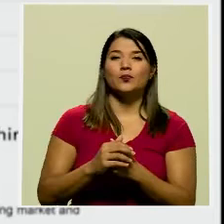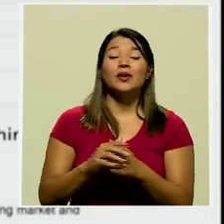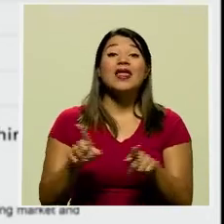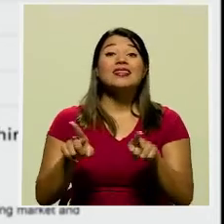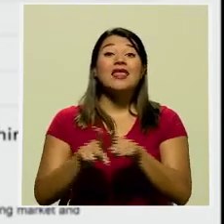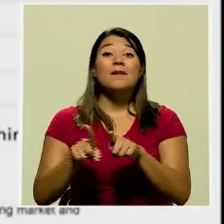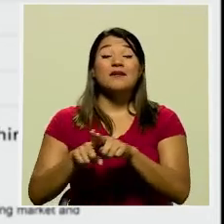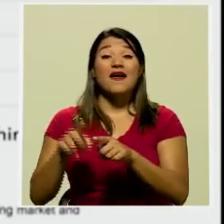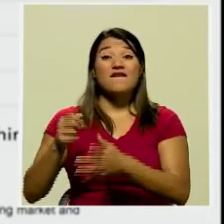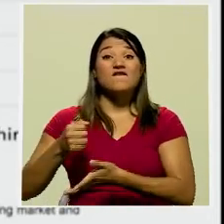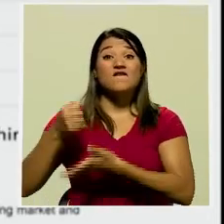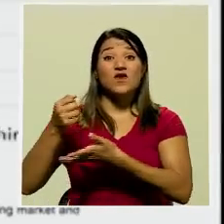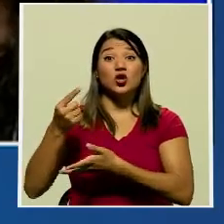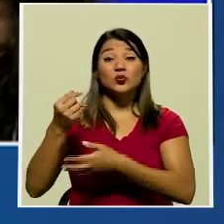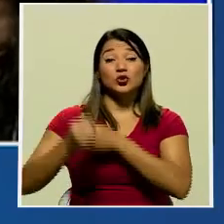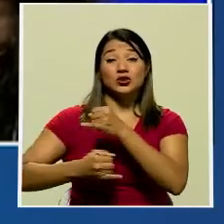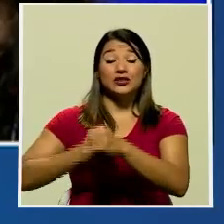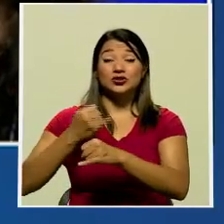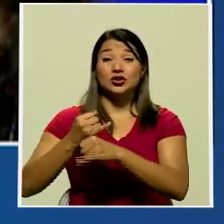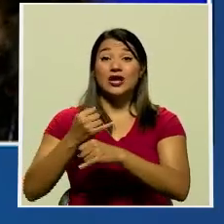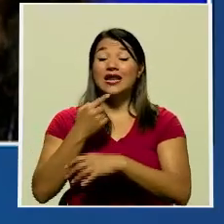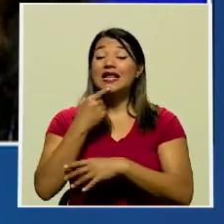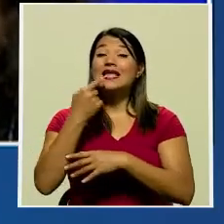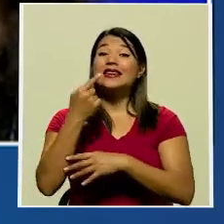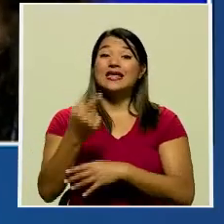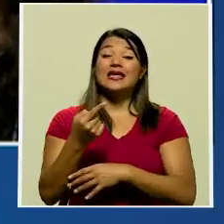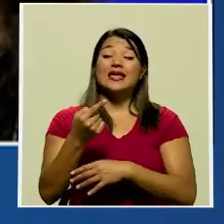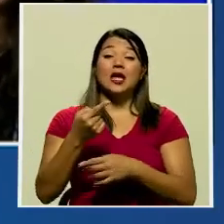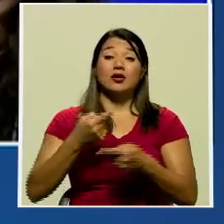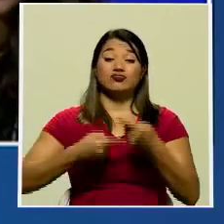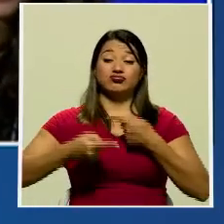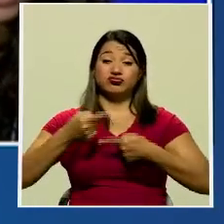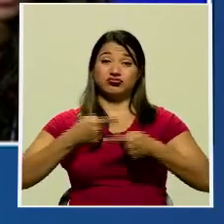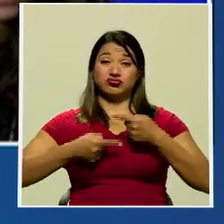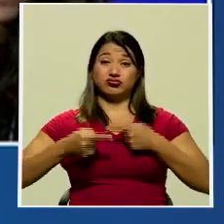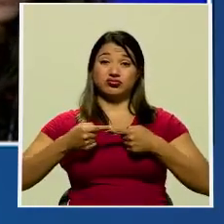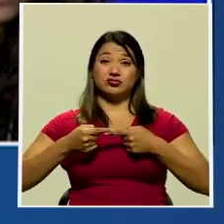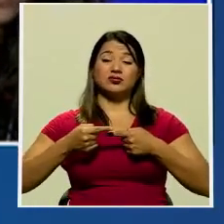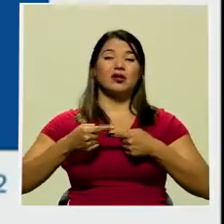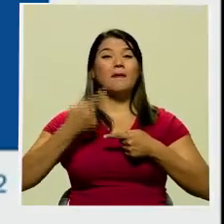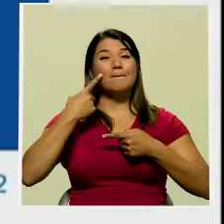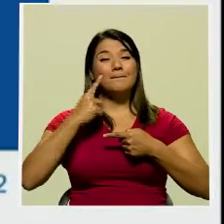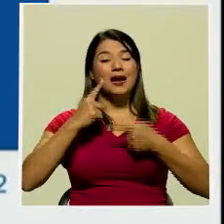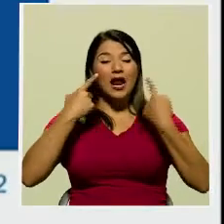que entre las cicatrices de esta crisis está el retroceso en la lucha contra la pobreza.